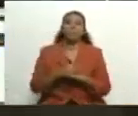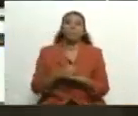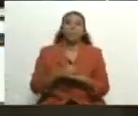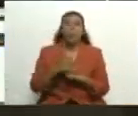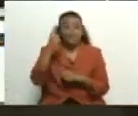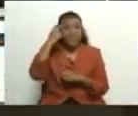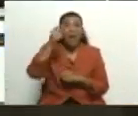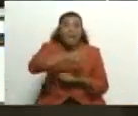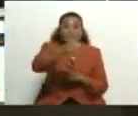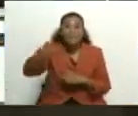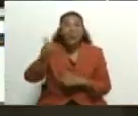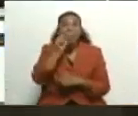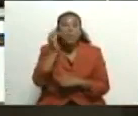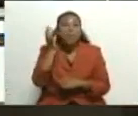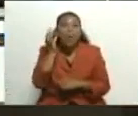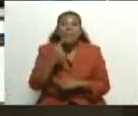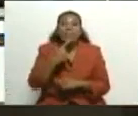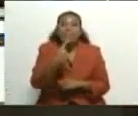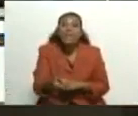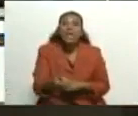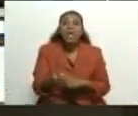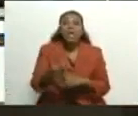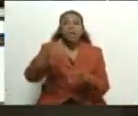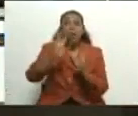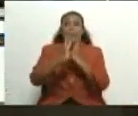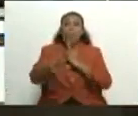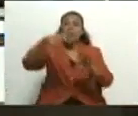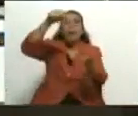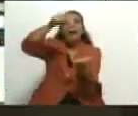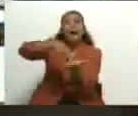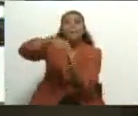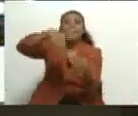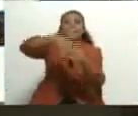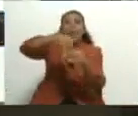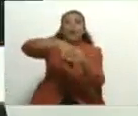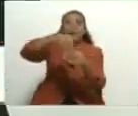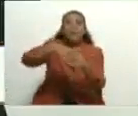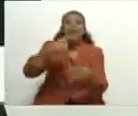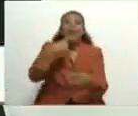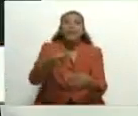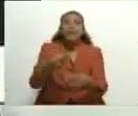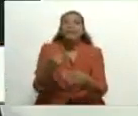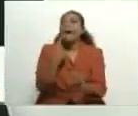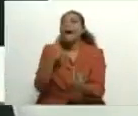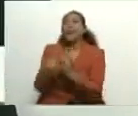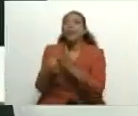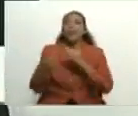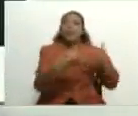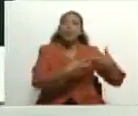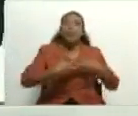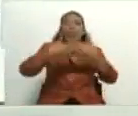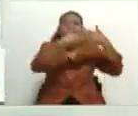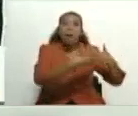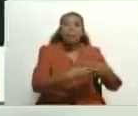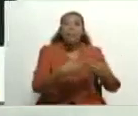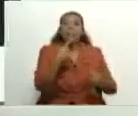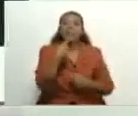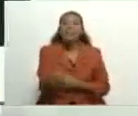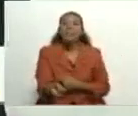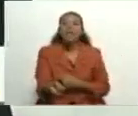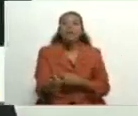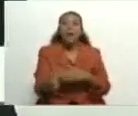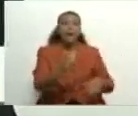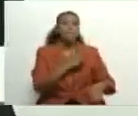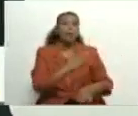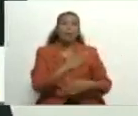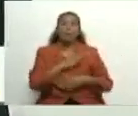Para que cada mujer y hombre de bien vaya a las máquinas de votación y le diga al imperio norteamericano: el